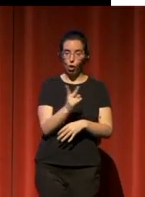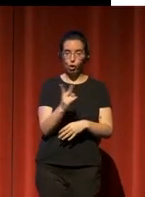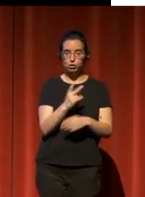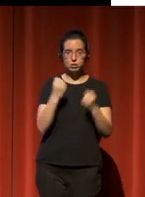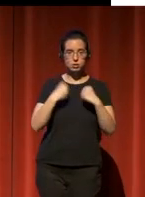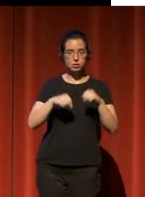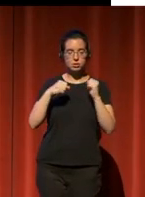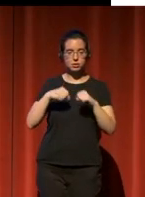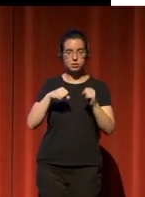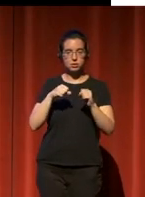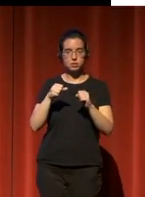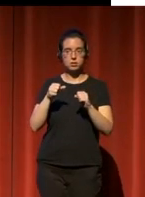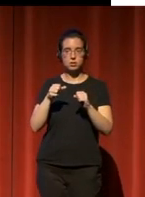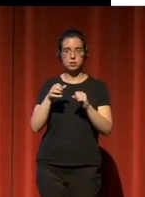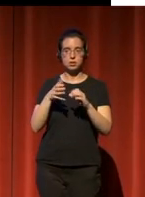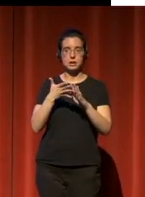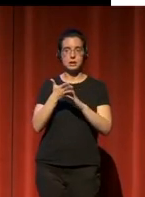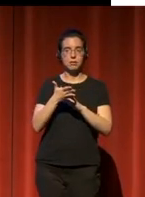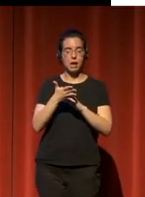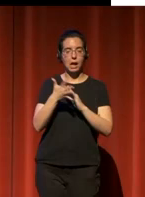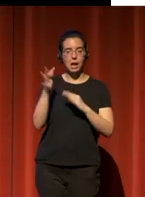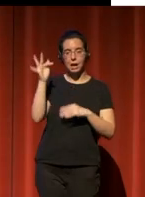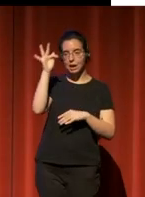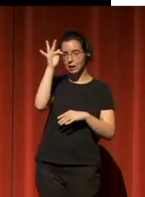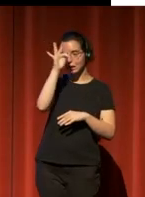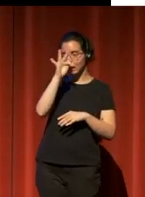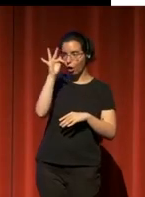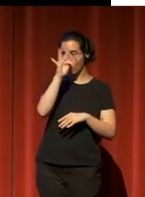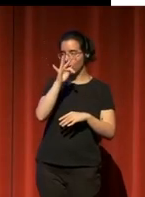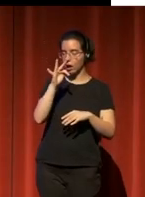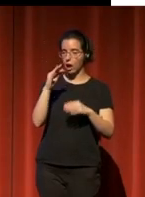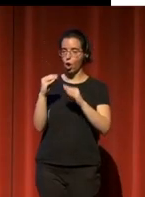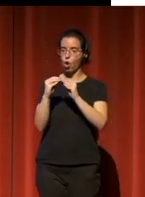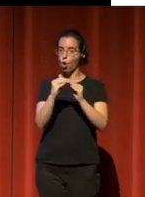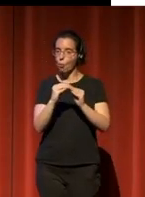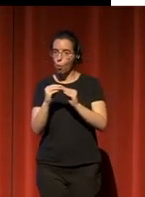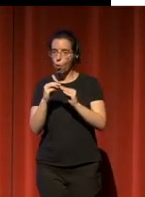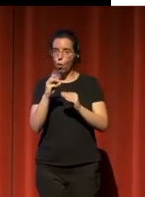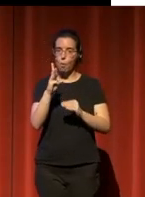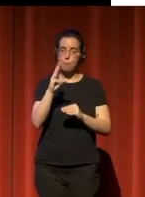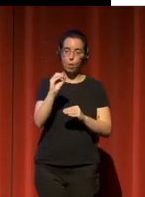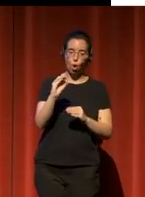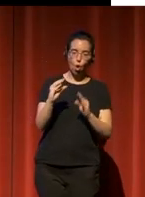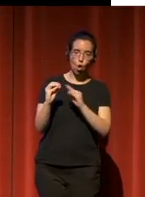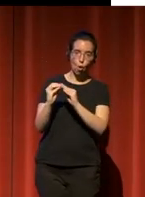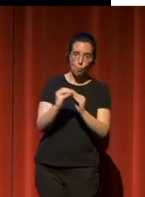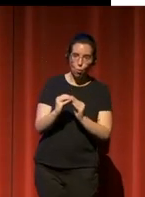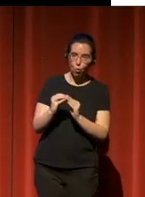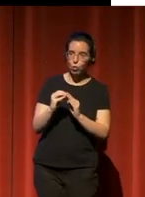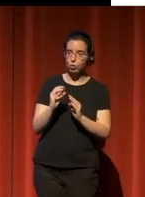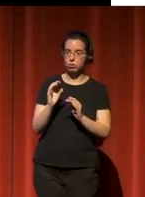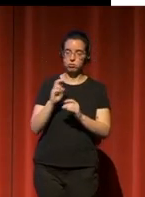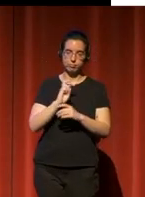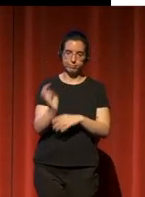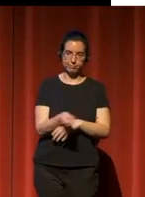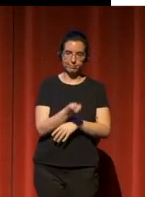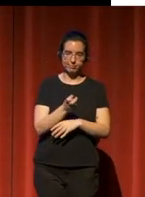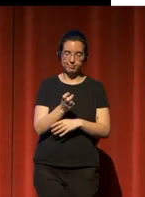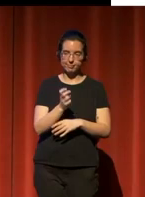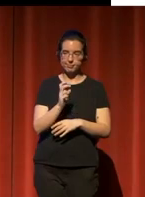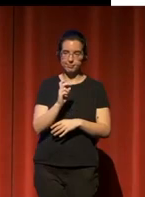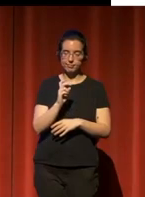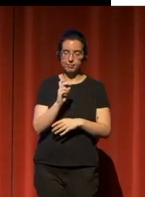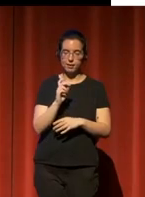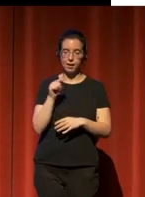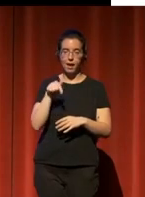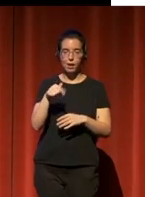refieren mucho o refieren mucho este marco teórico de lo común el procomún eh etcétera No aquí